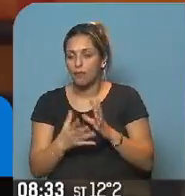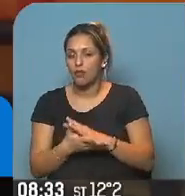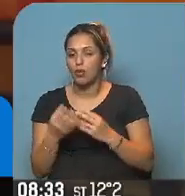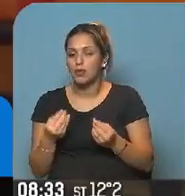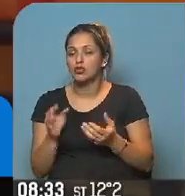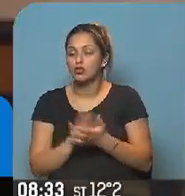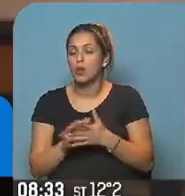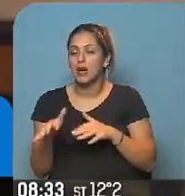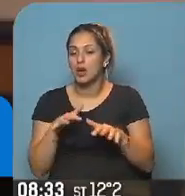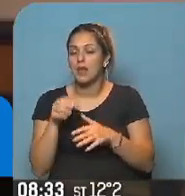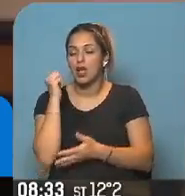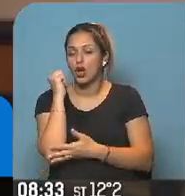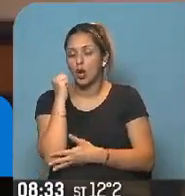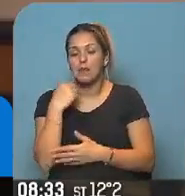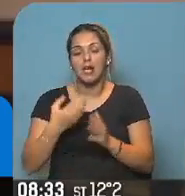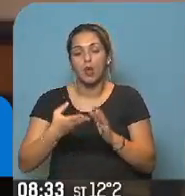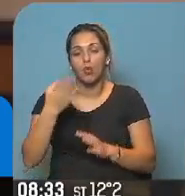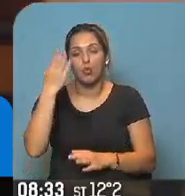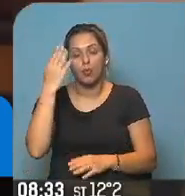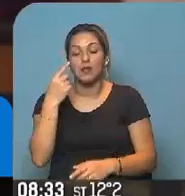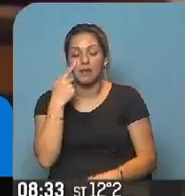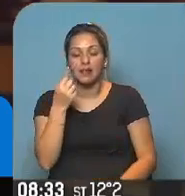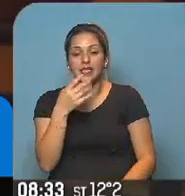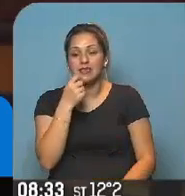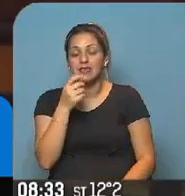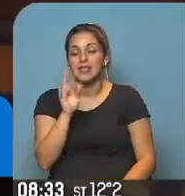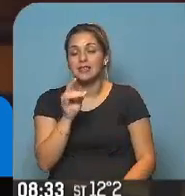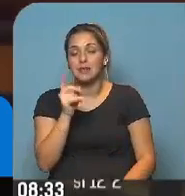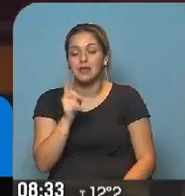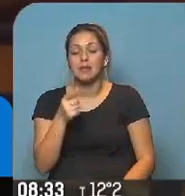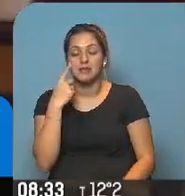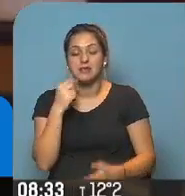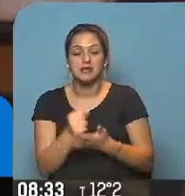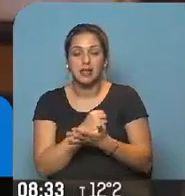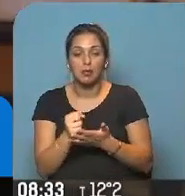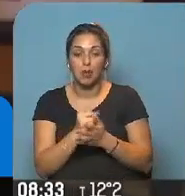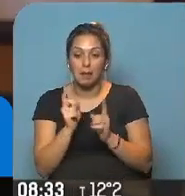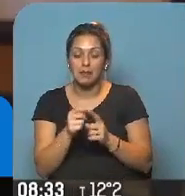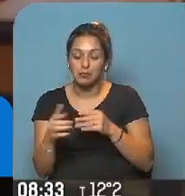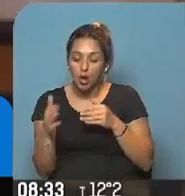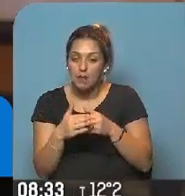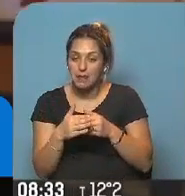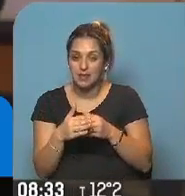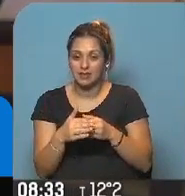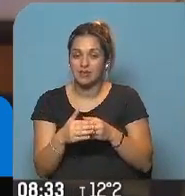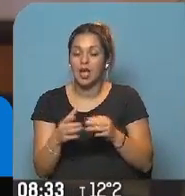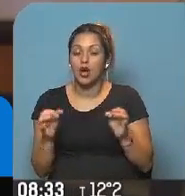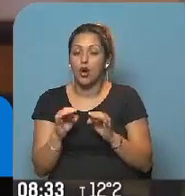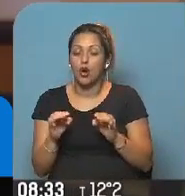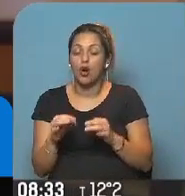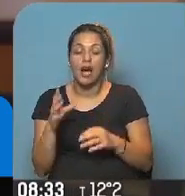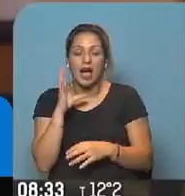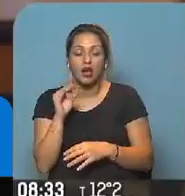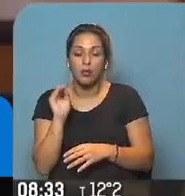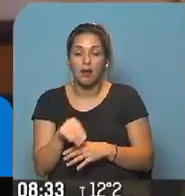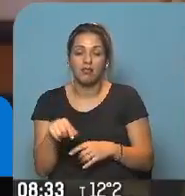actividad económica y la inflación para ver si en diciembre también se aprueban las metas. Si no, o bien va a hacer falta una flexibilización